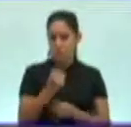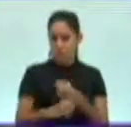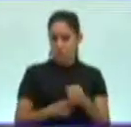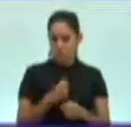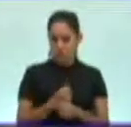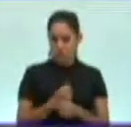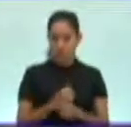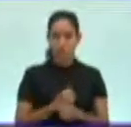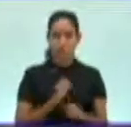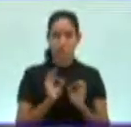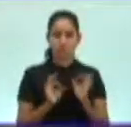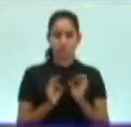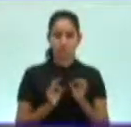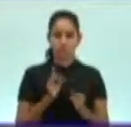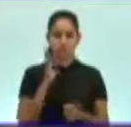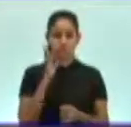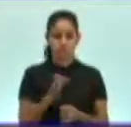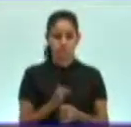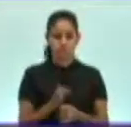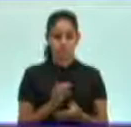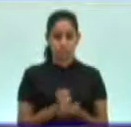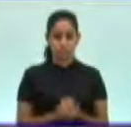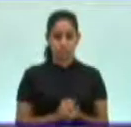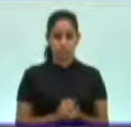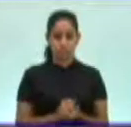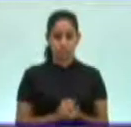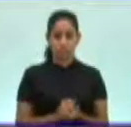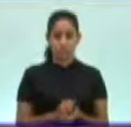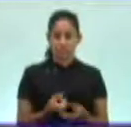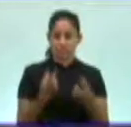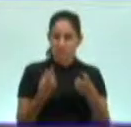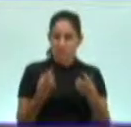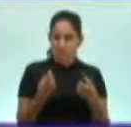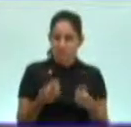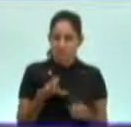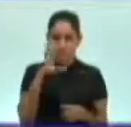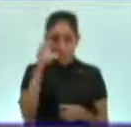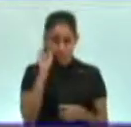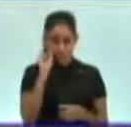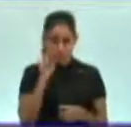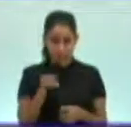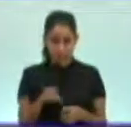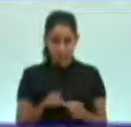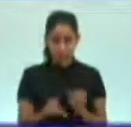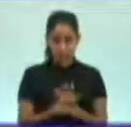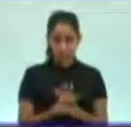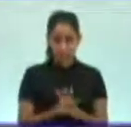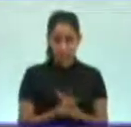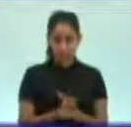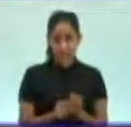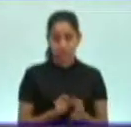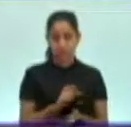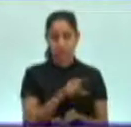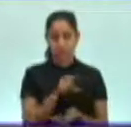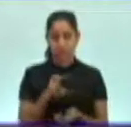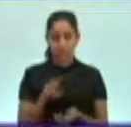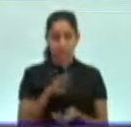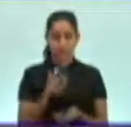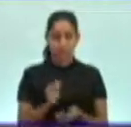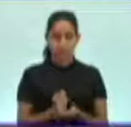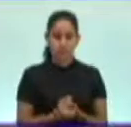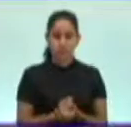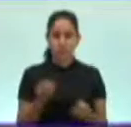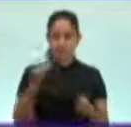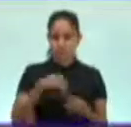manera adecuada. Es necesario acotar que la ley 128 de la ley de los símbolos incluye los